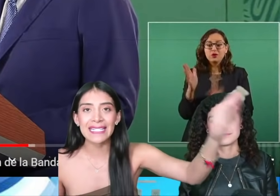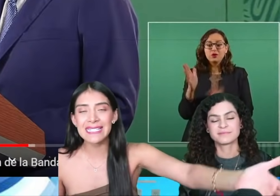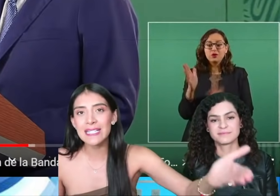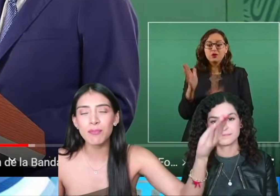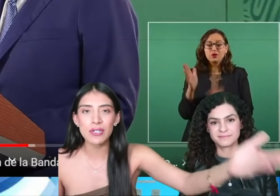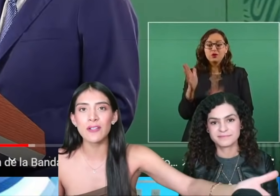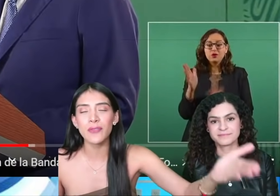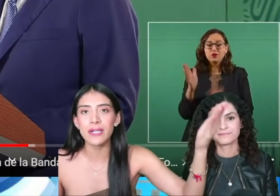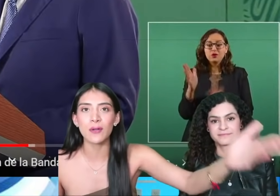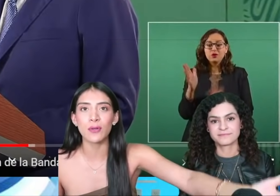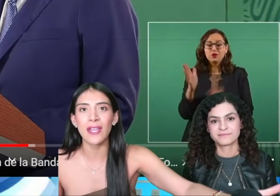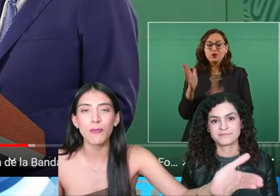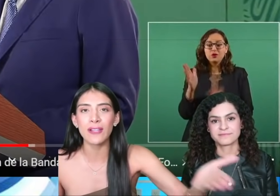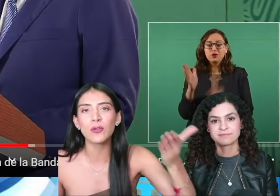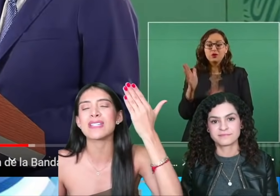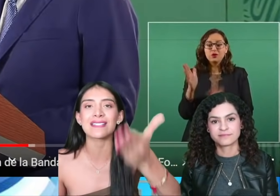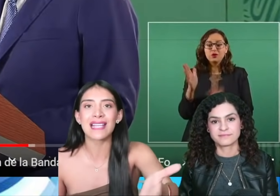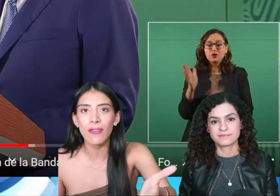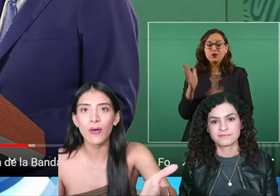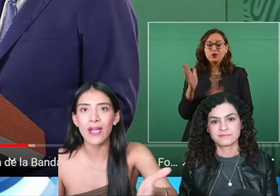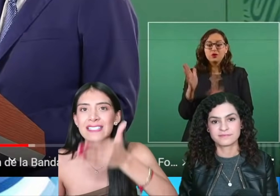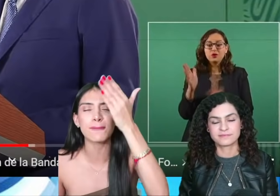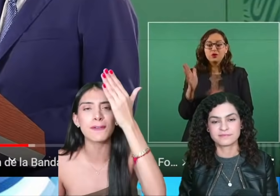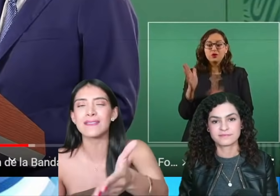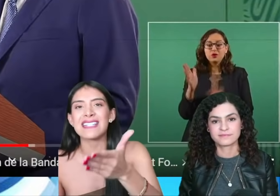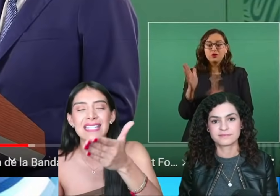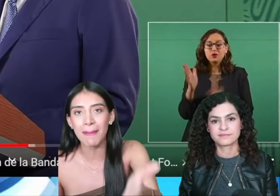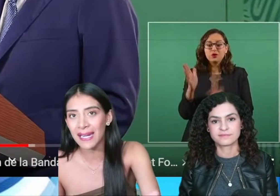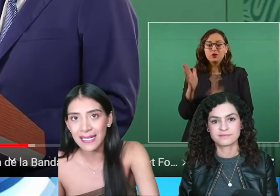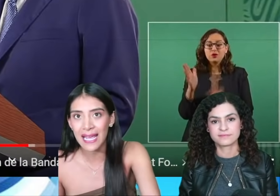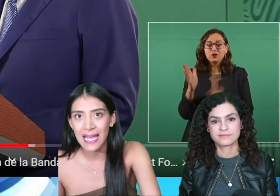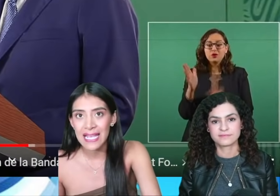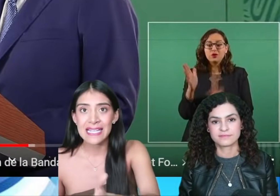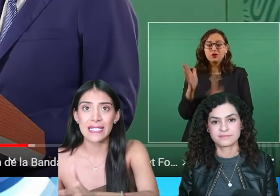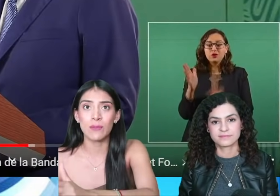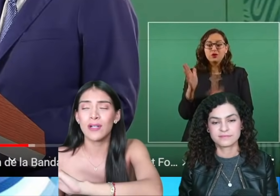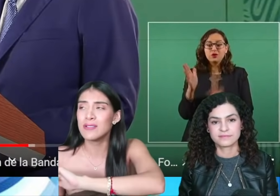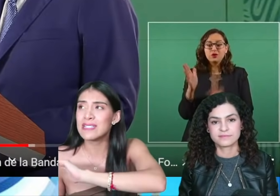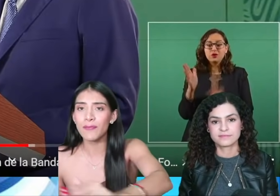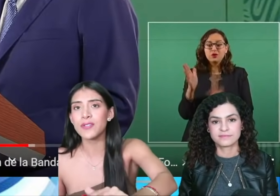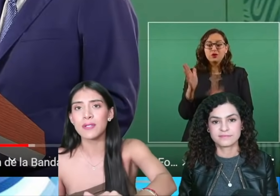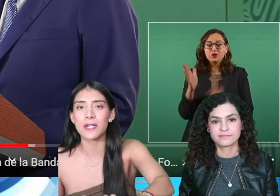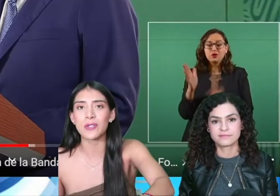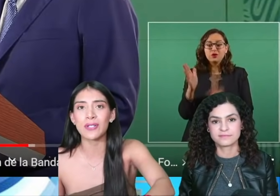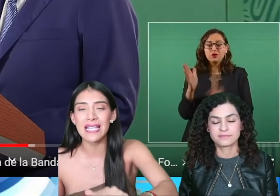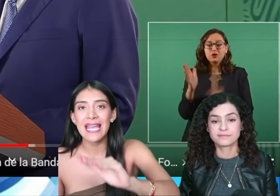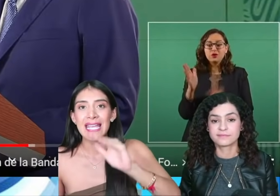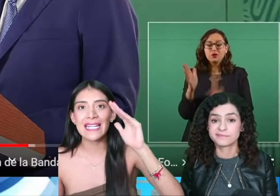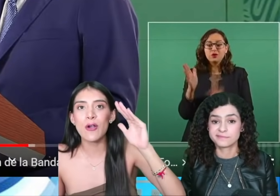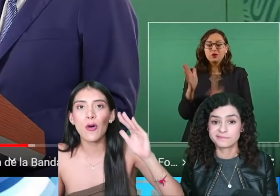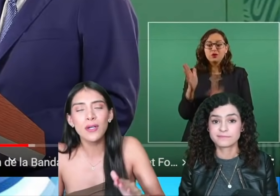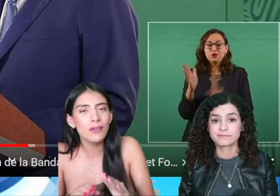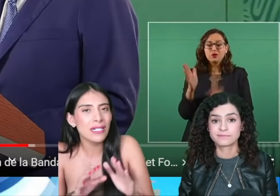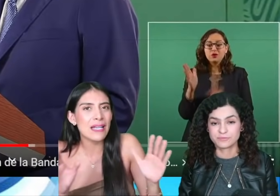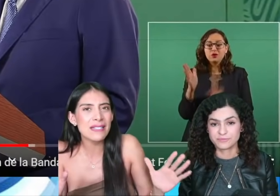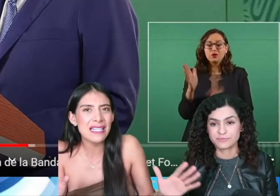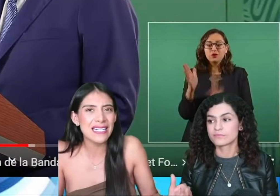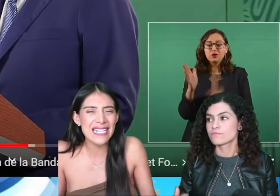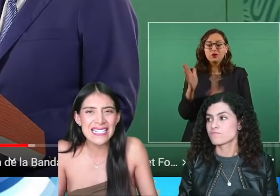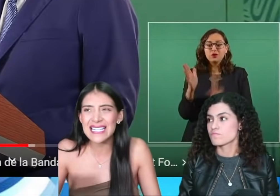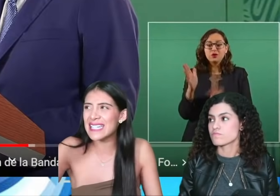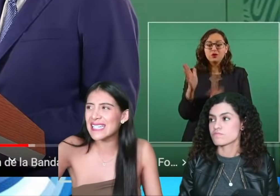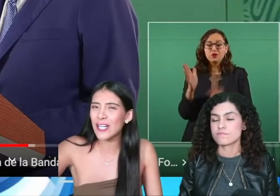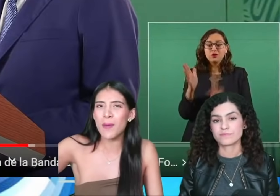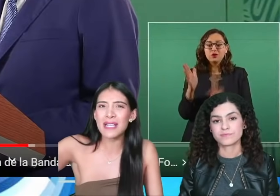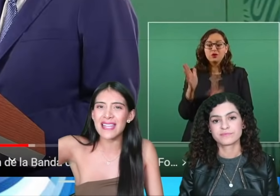El 15% de la inseguridad fue en tu estado. Este fin de semana se murieron cientos de personas y lo único que sabes hacer